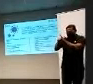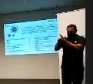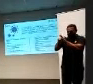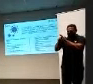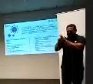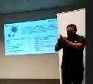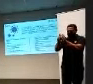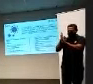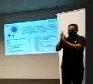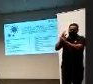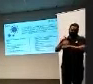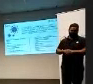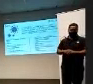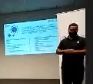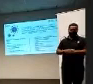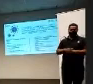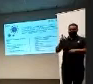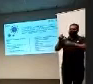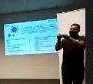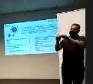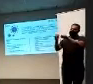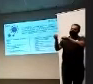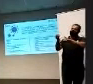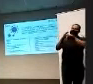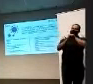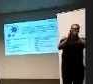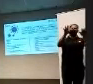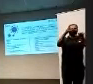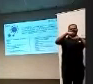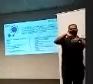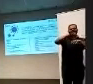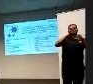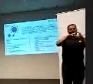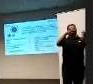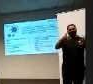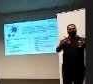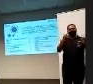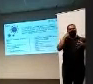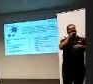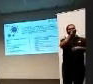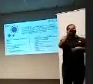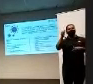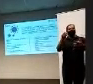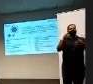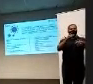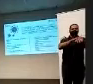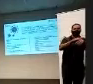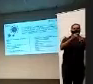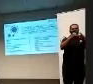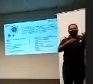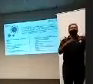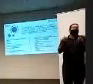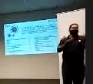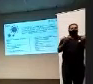ya tenían en conocimiento con los síntomas habituales que estaba causando el virus, que era fiebre, tos seca y cansancio.